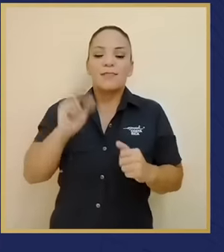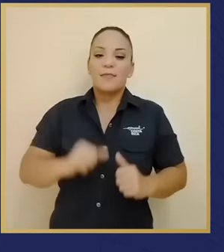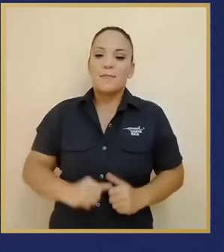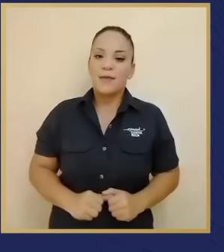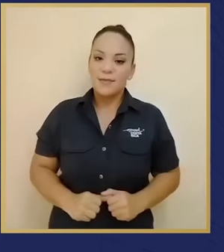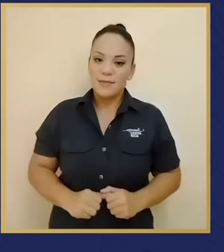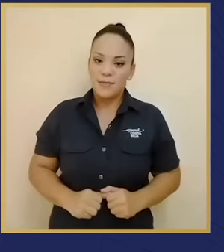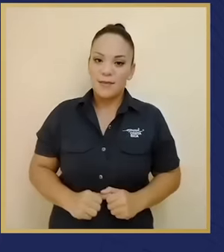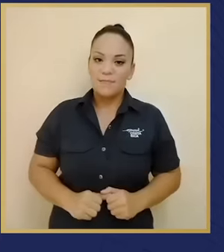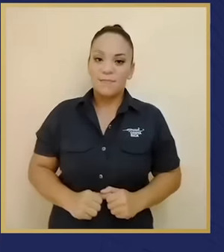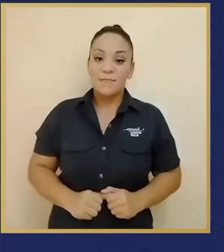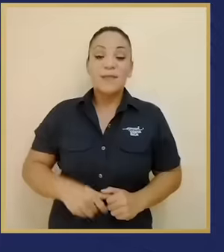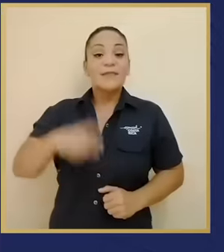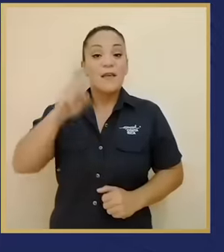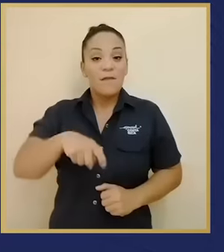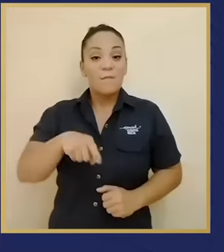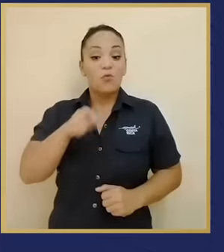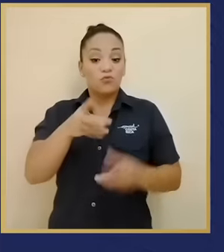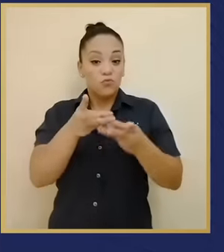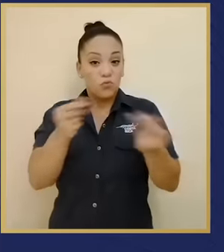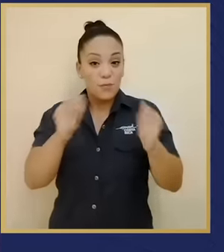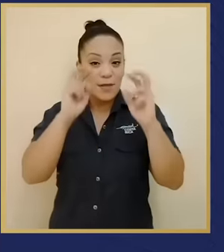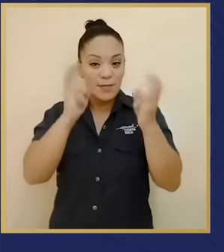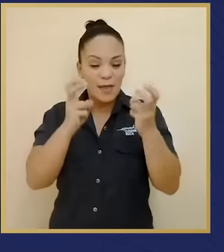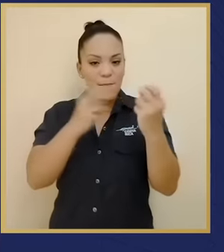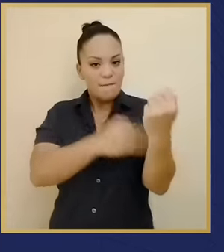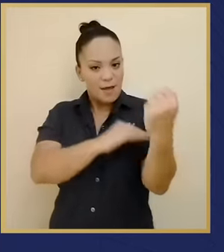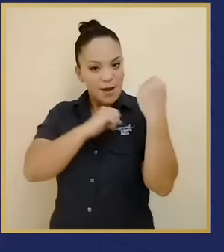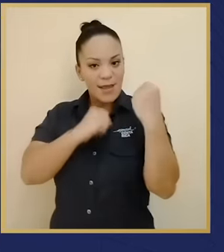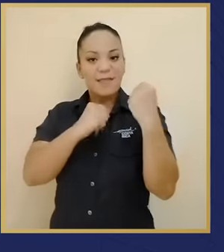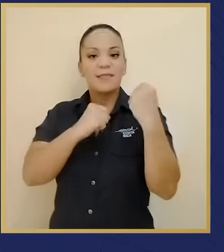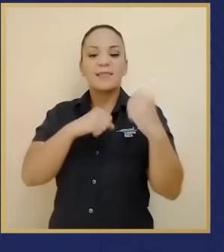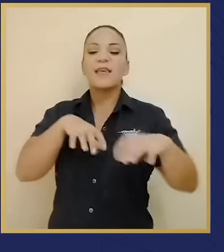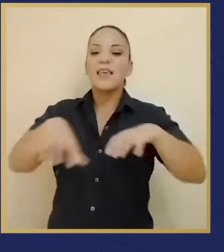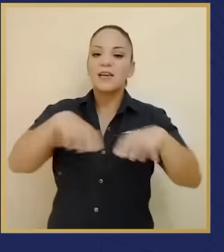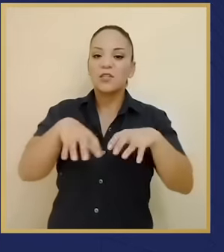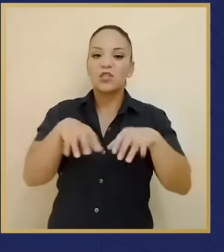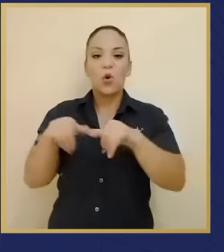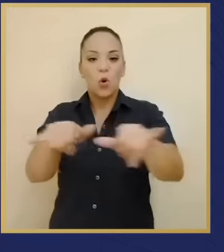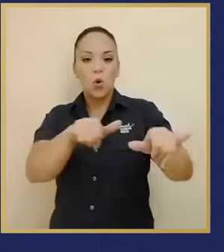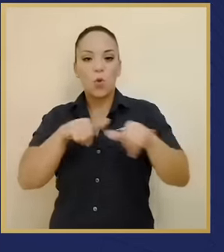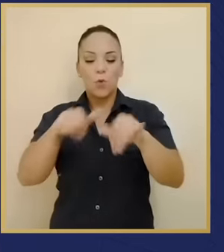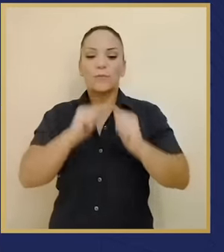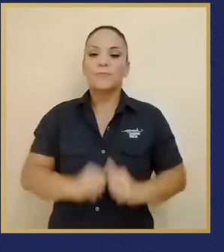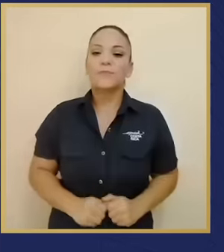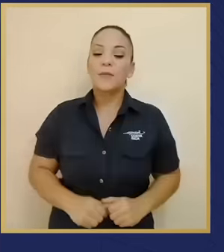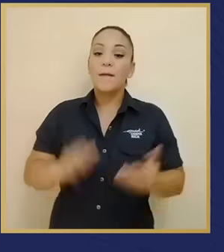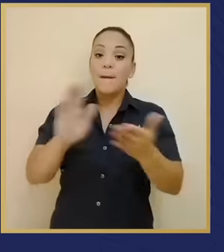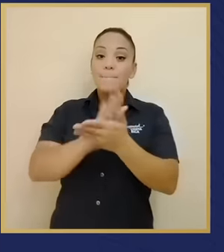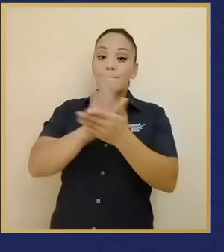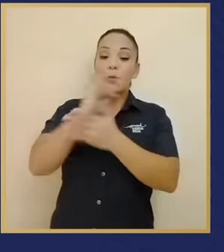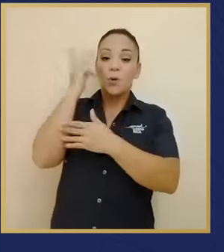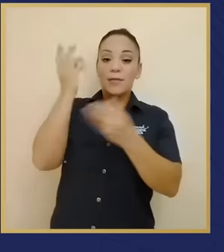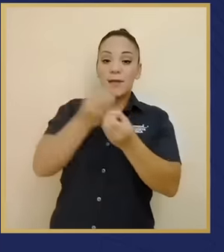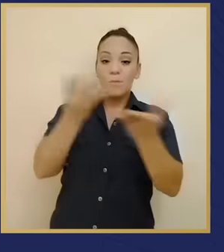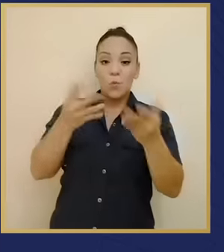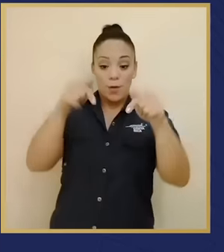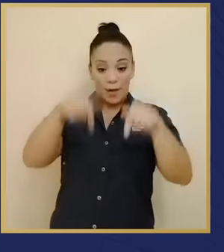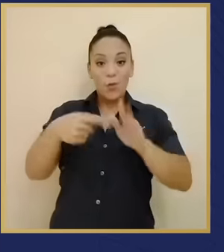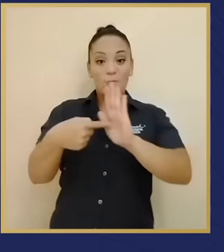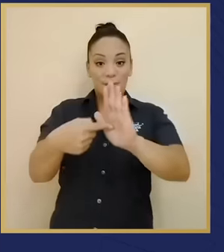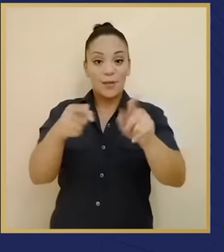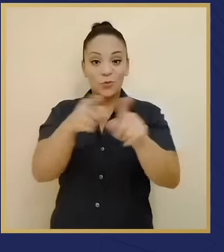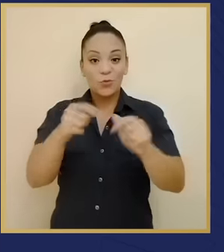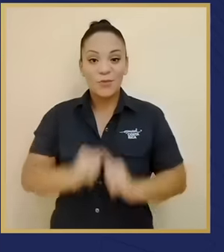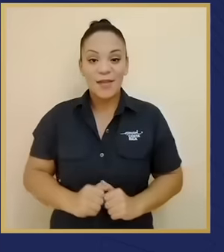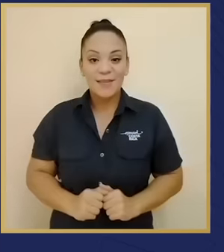y con valentía y con acción común. Con la política pública que presentamos